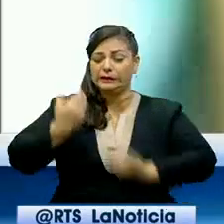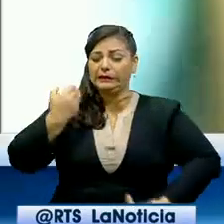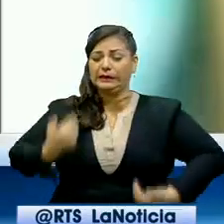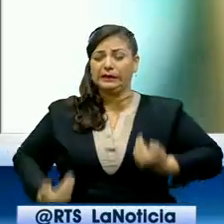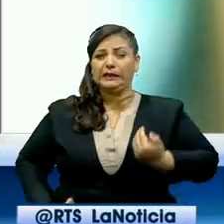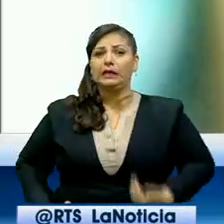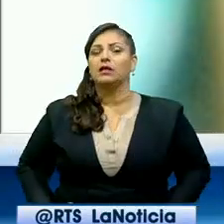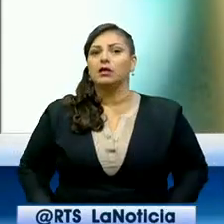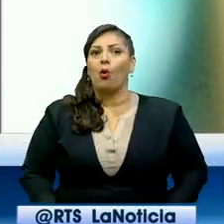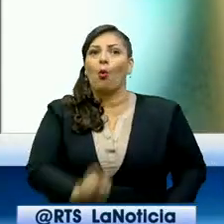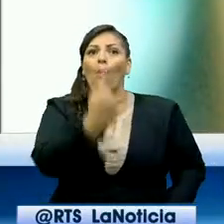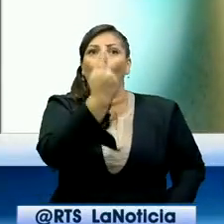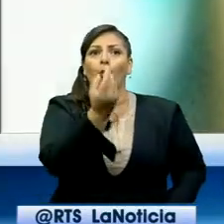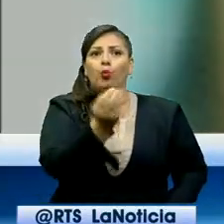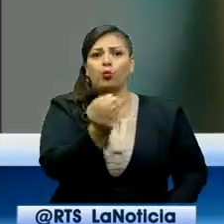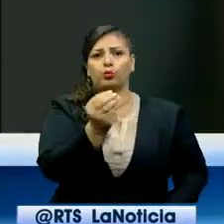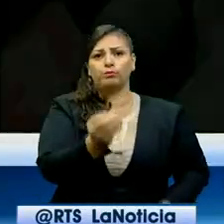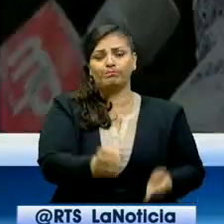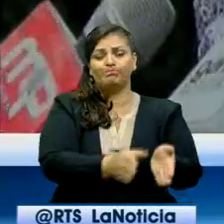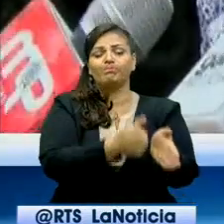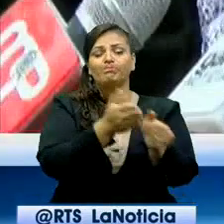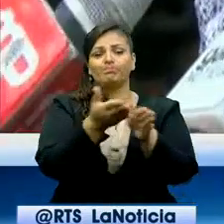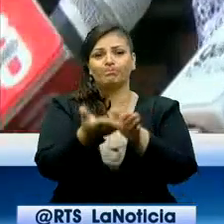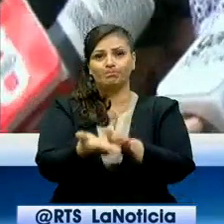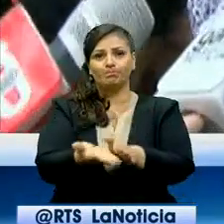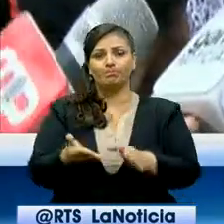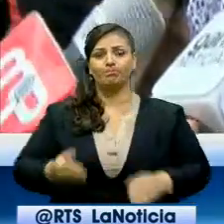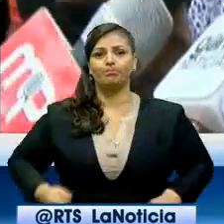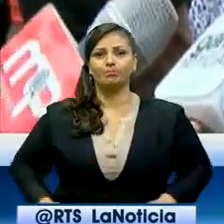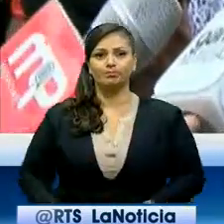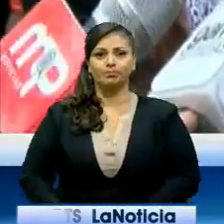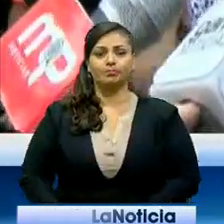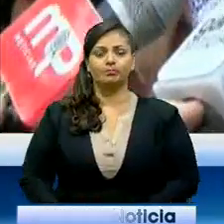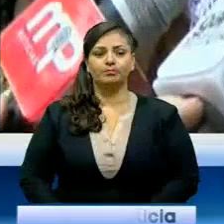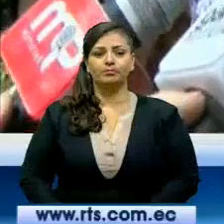de 16 años de edad falleció.